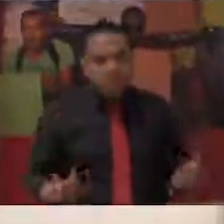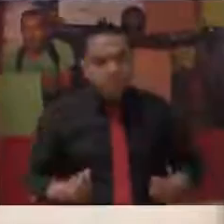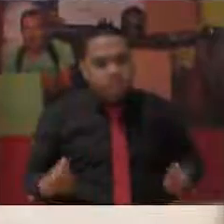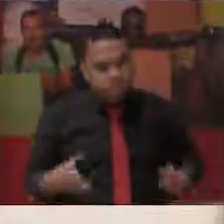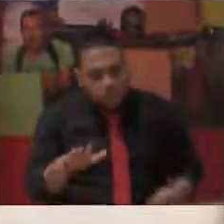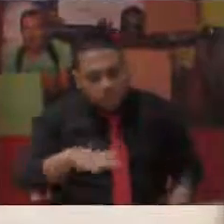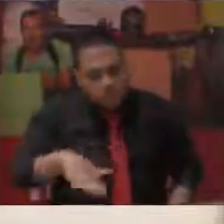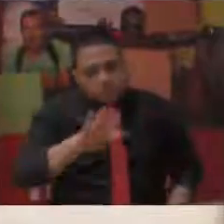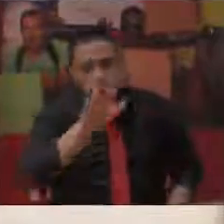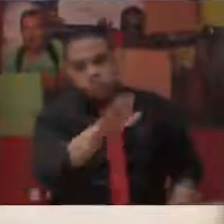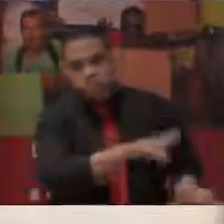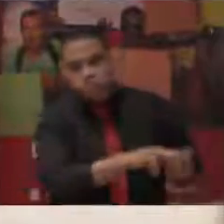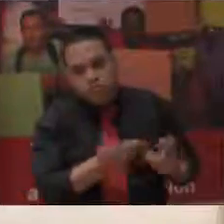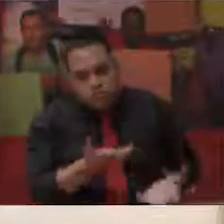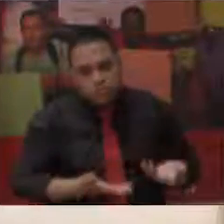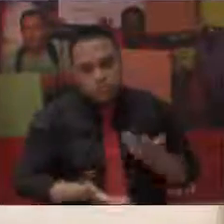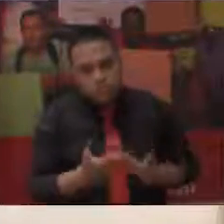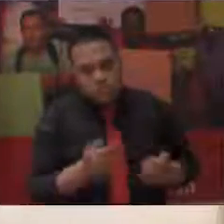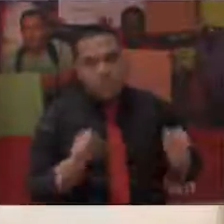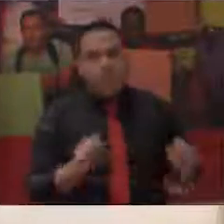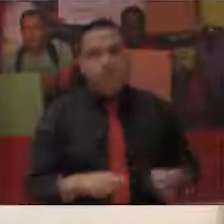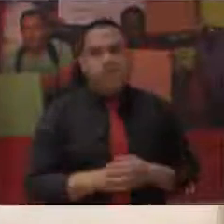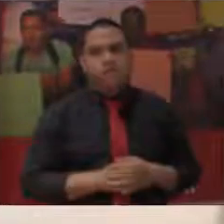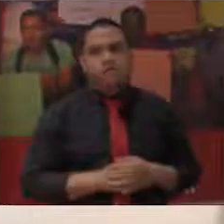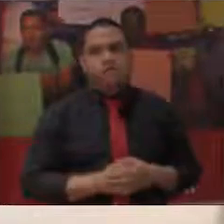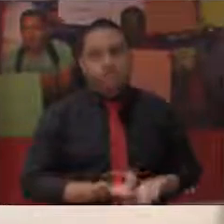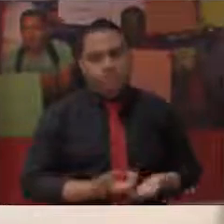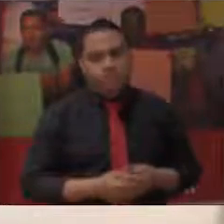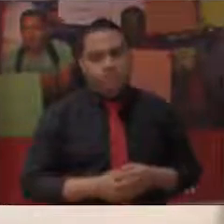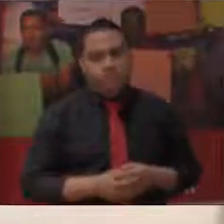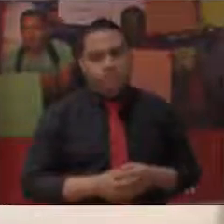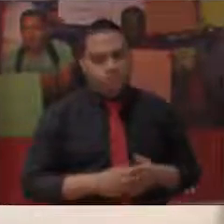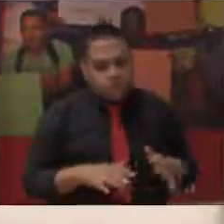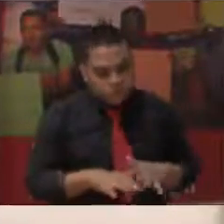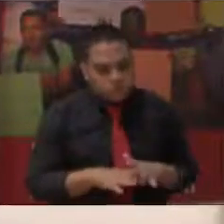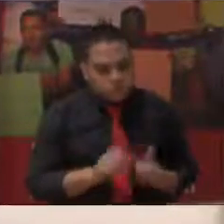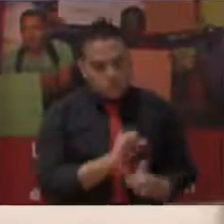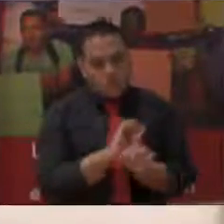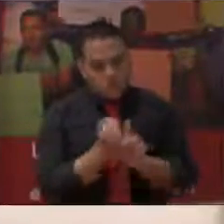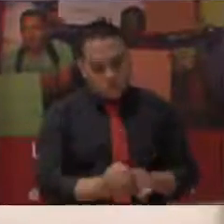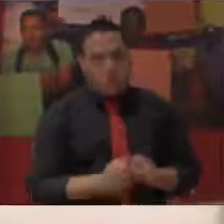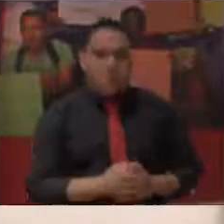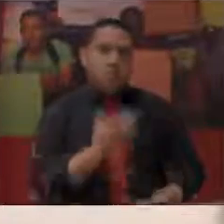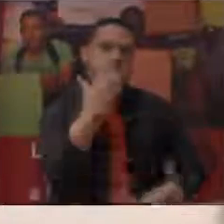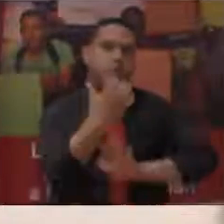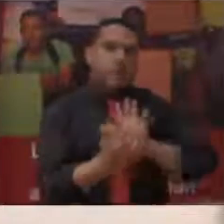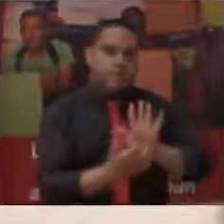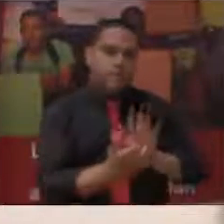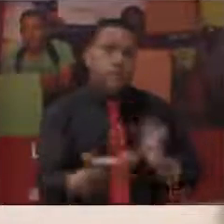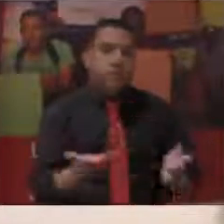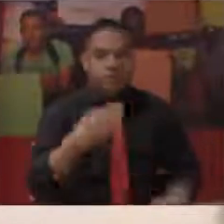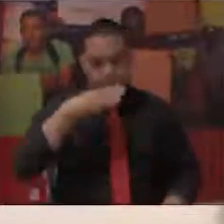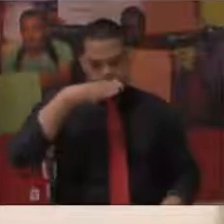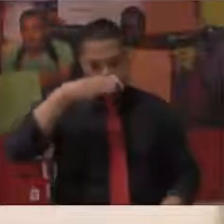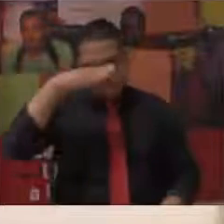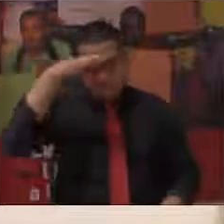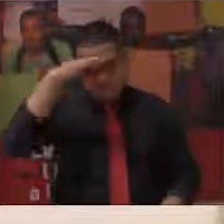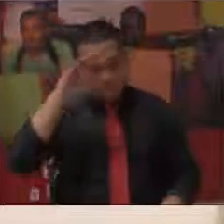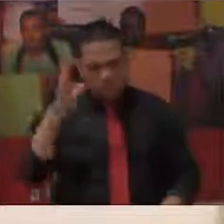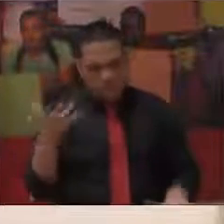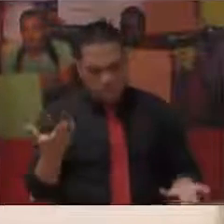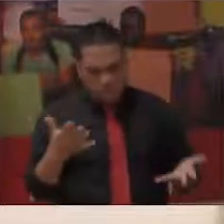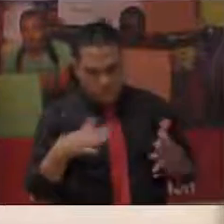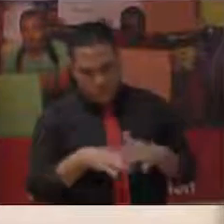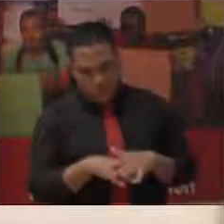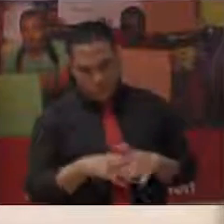unas relaciones necesarias para reconstruir el tejido social. Por ejemplo, en Medellín, con el modelo de